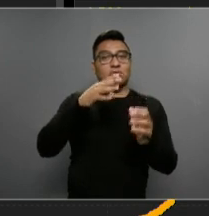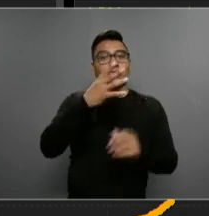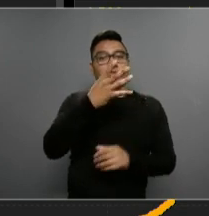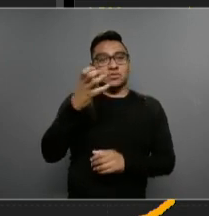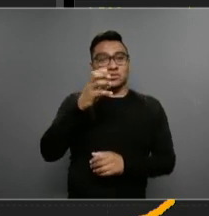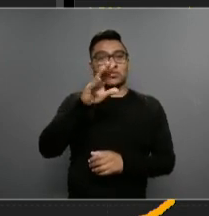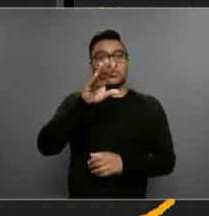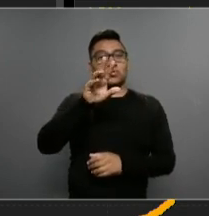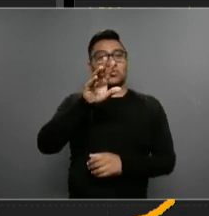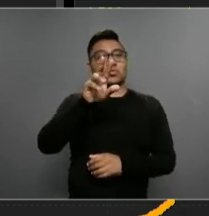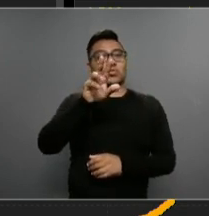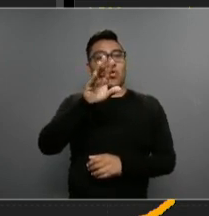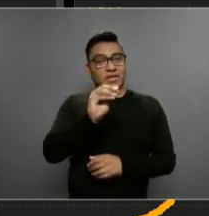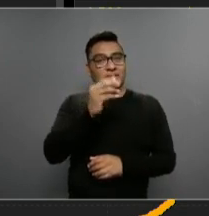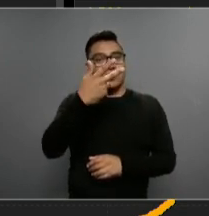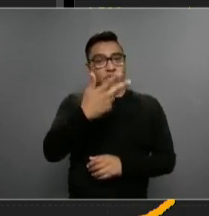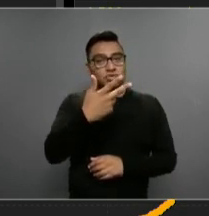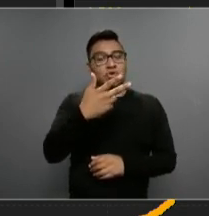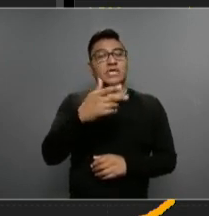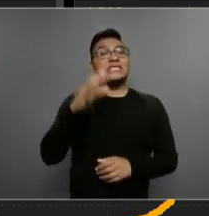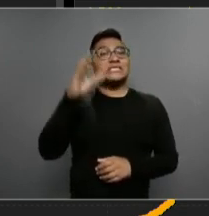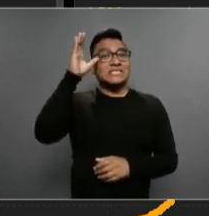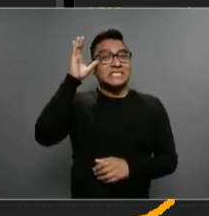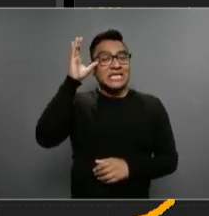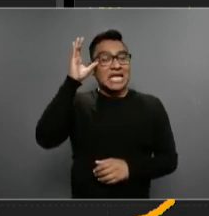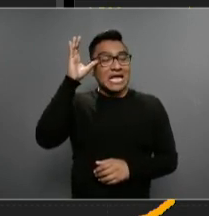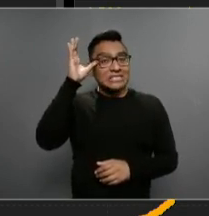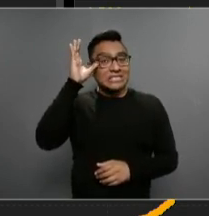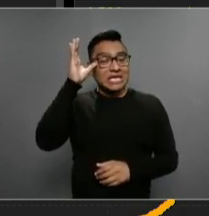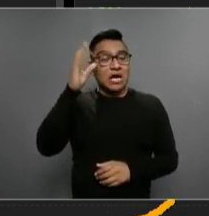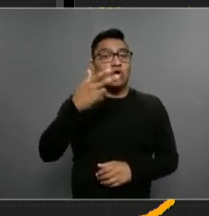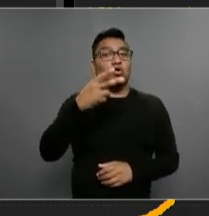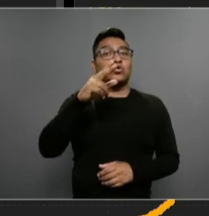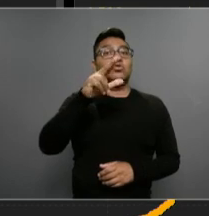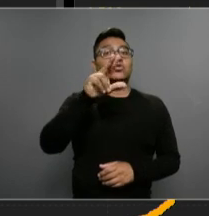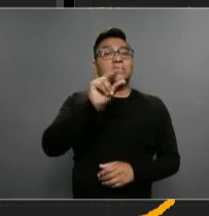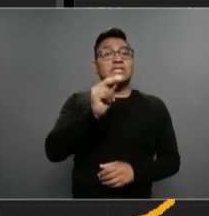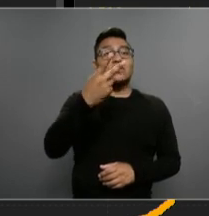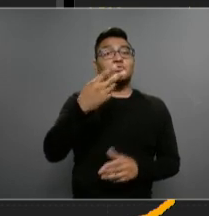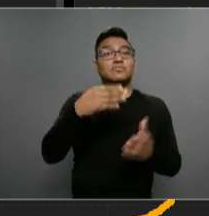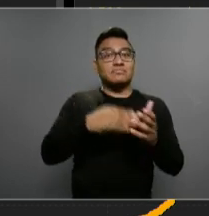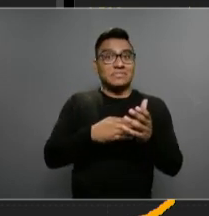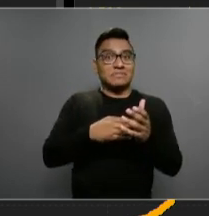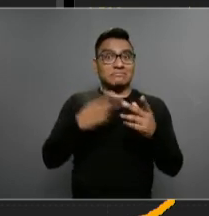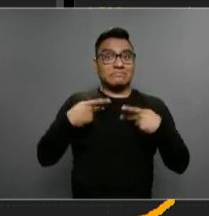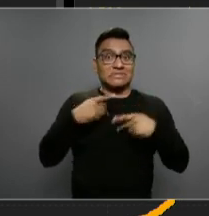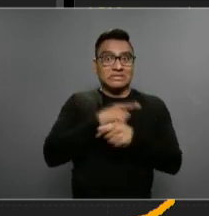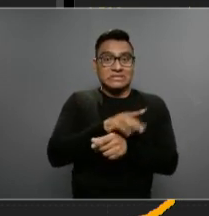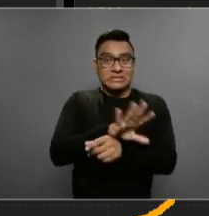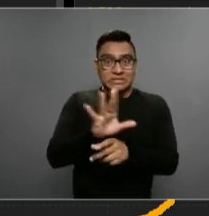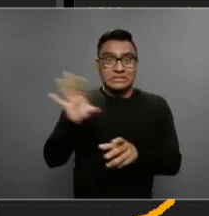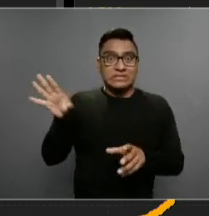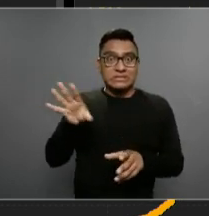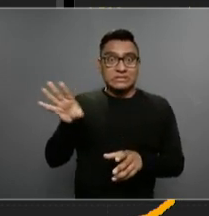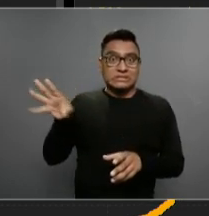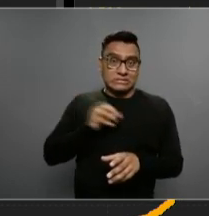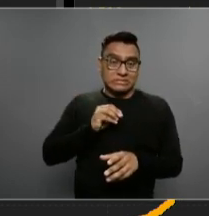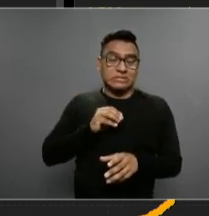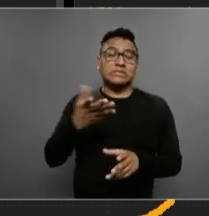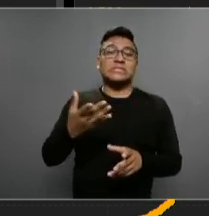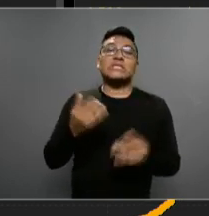86,498 y China 81,000, casi 82,000. El estado de Nueva York, como se lo informamos